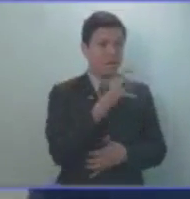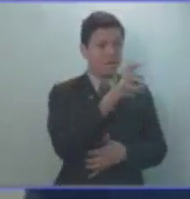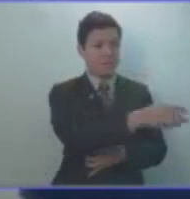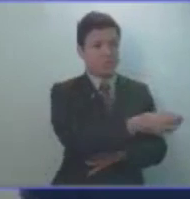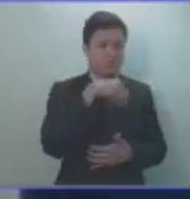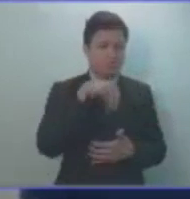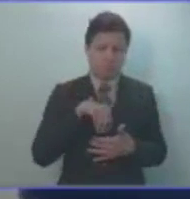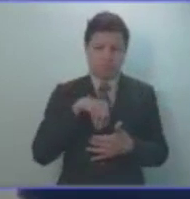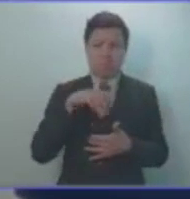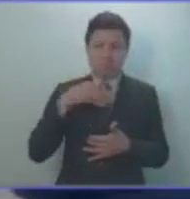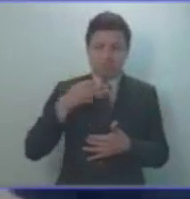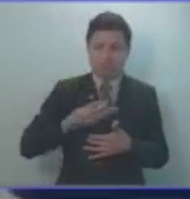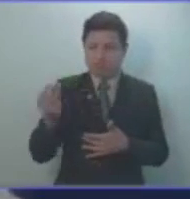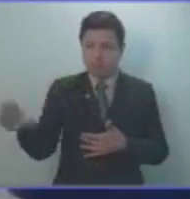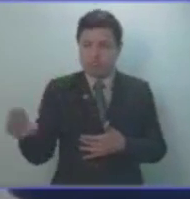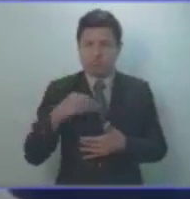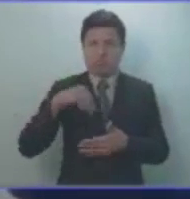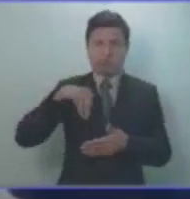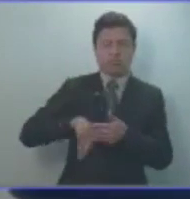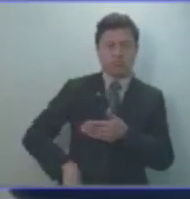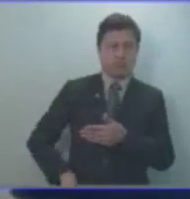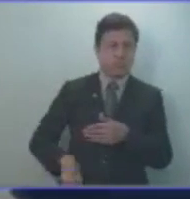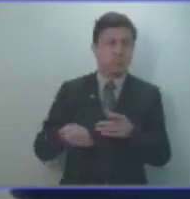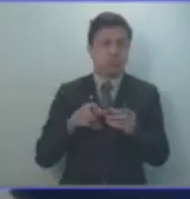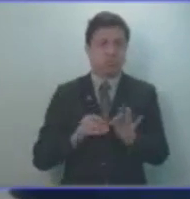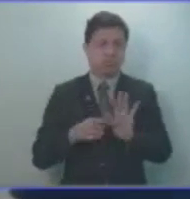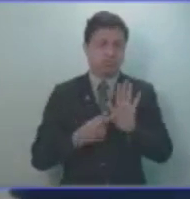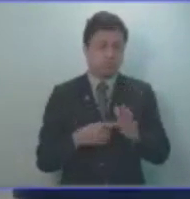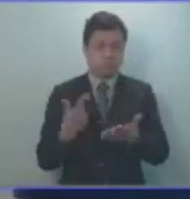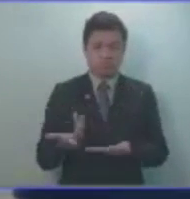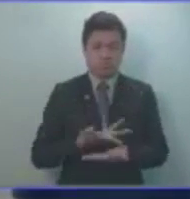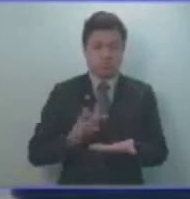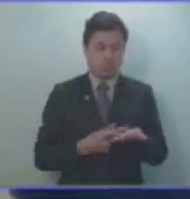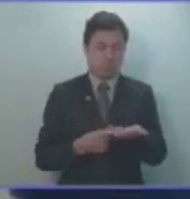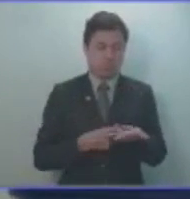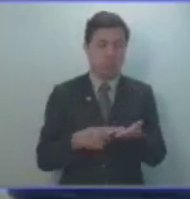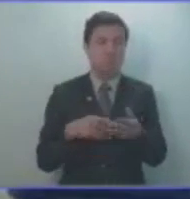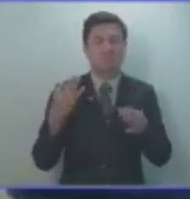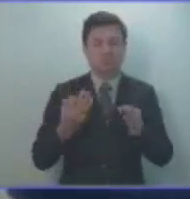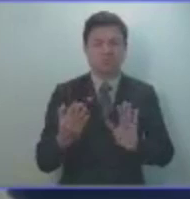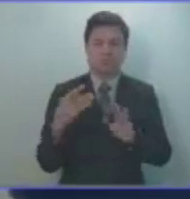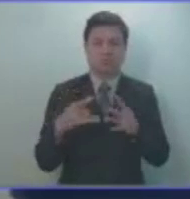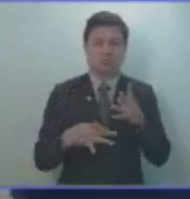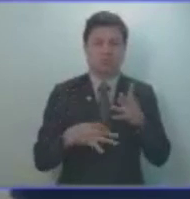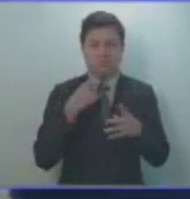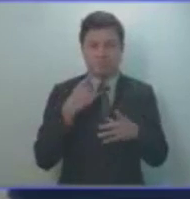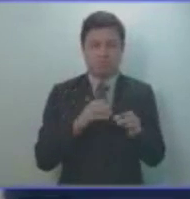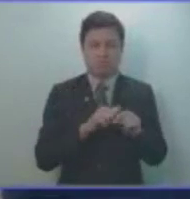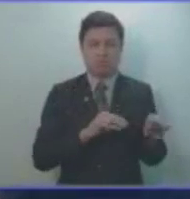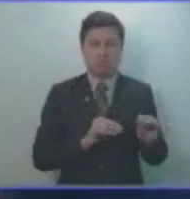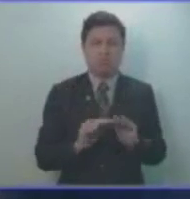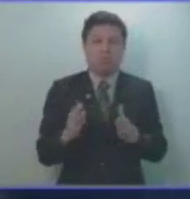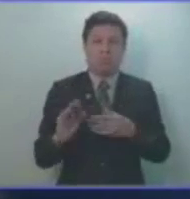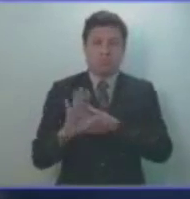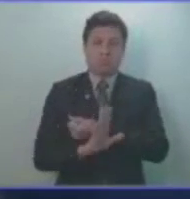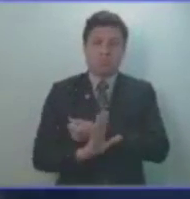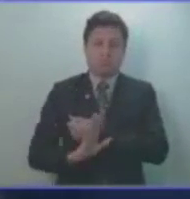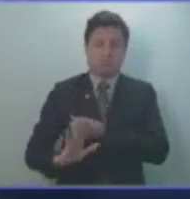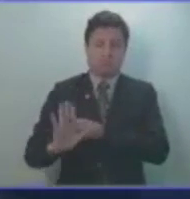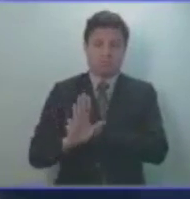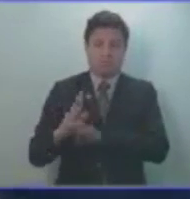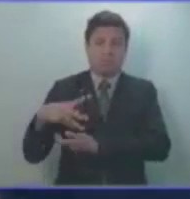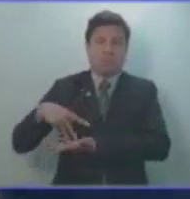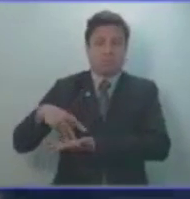la Comisión de Hacienda a la luz de esta discusión. Debemos asegurar a las familias salvadoreñas